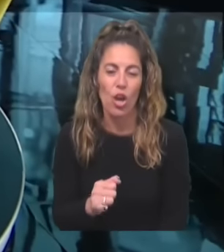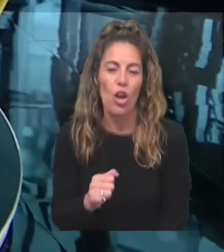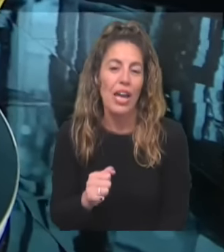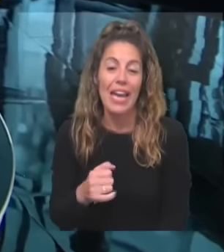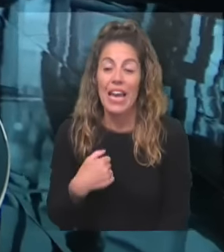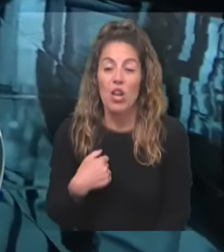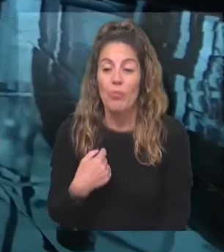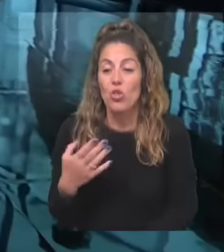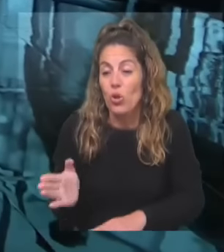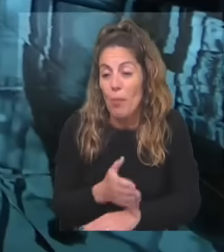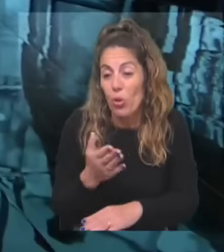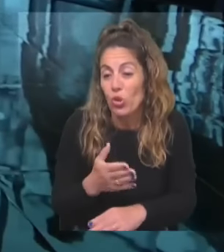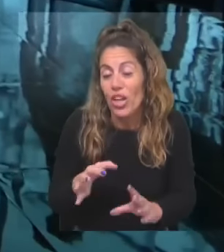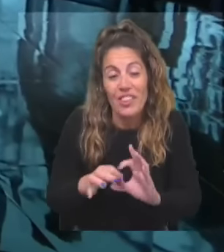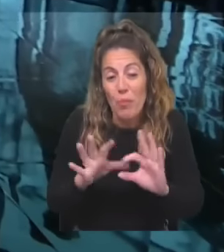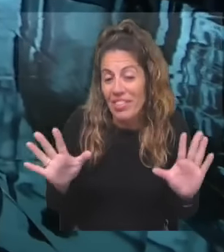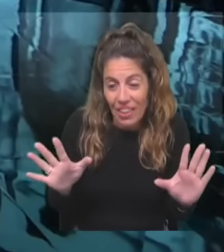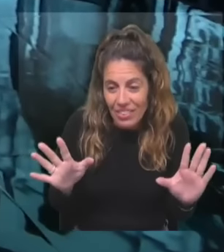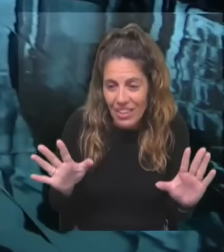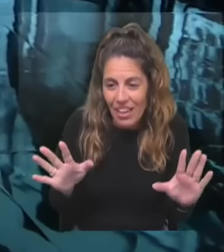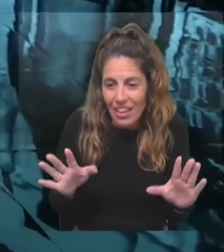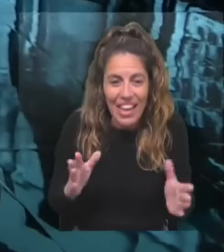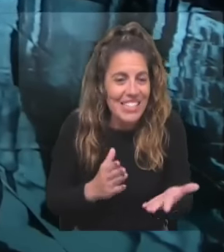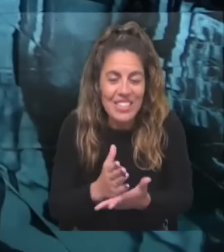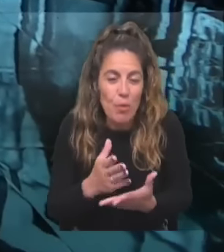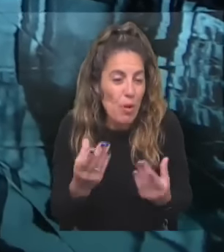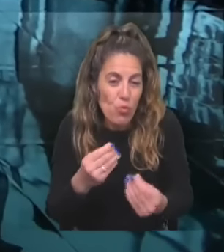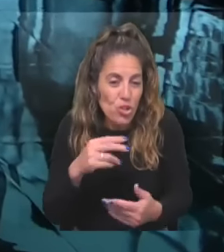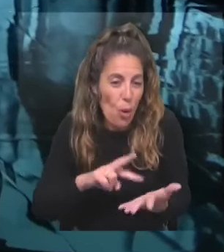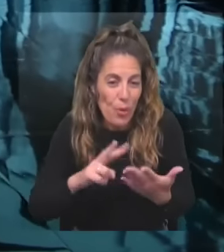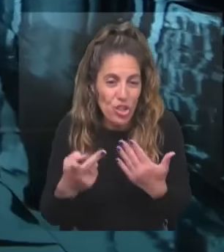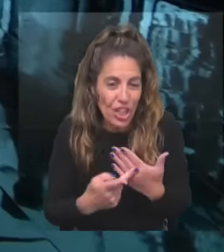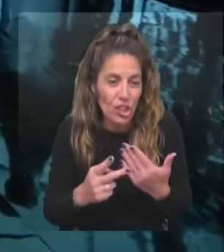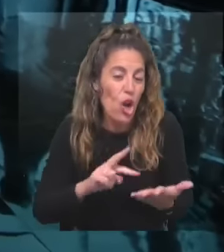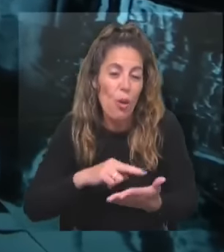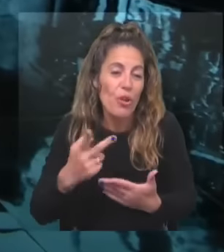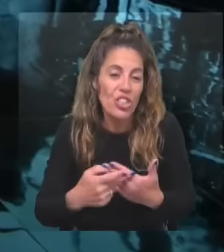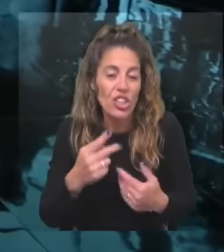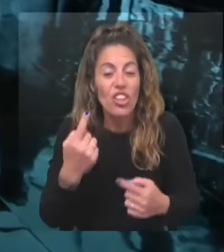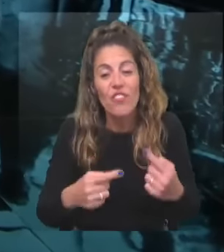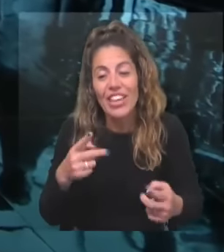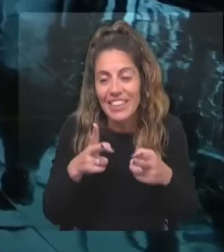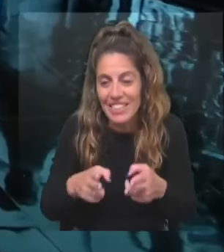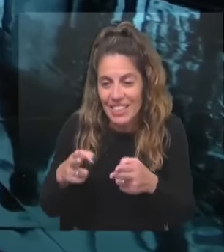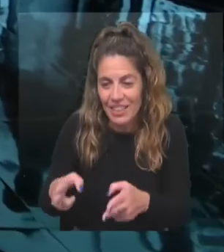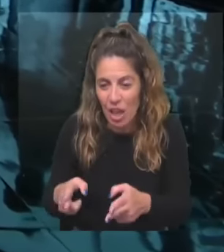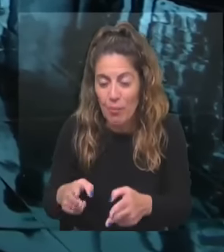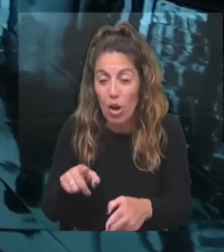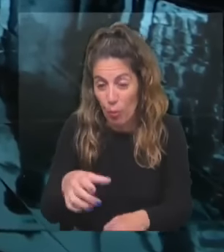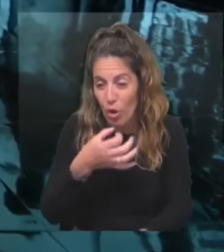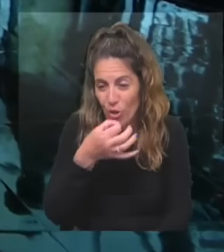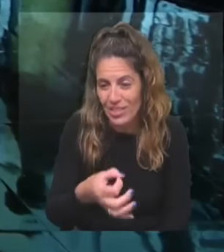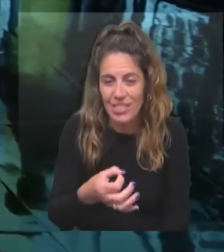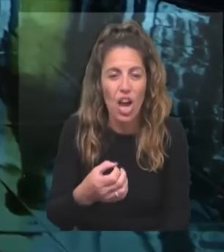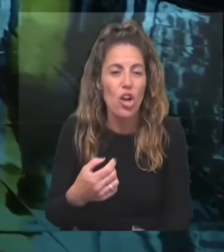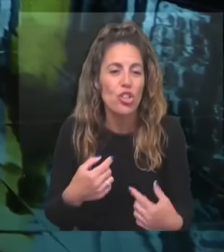independiente, digamos, siempre tiene muchos proyectos y los proyectos van pasando por distintas etapas, como lo decías tú, ¿no? Yo